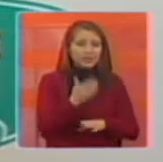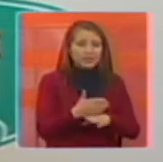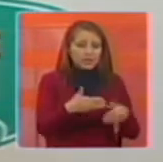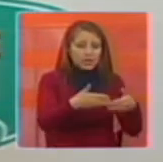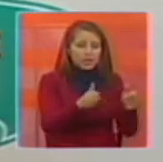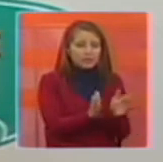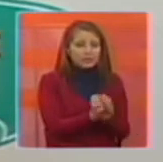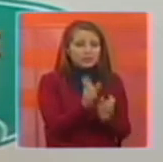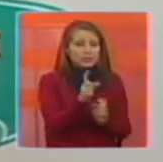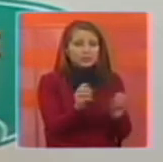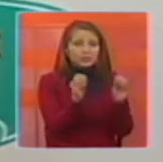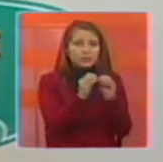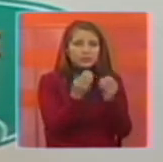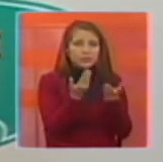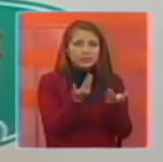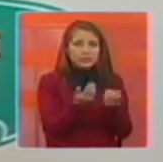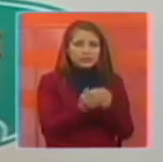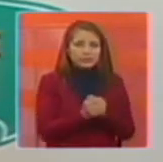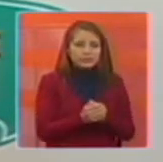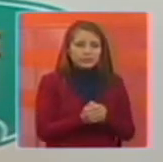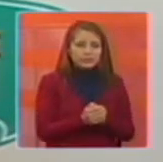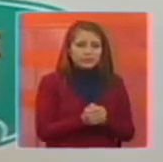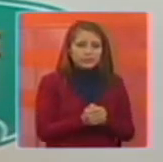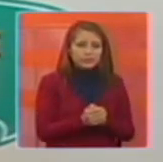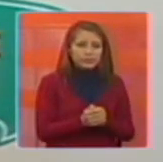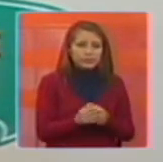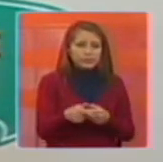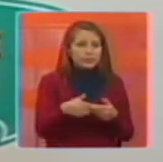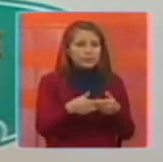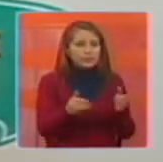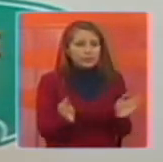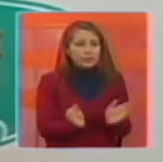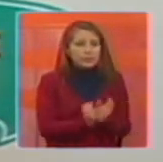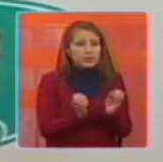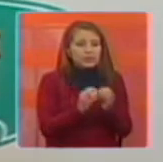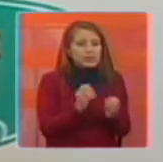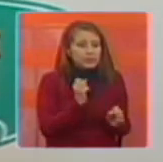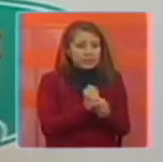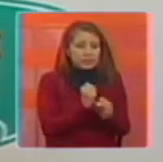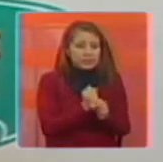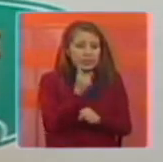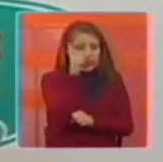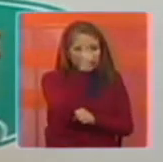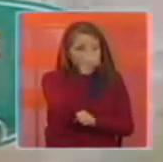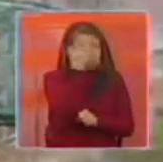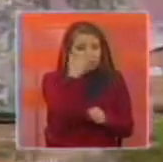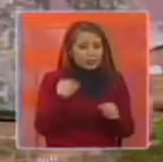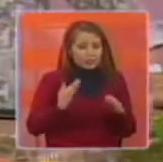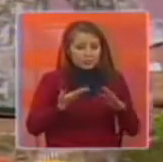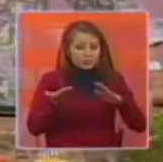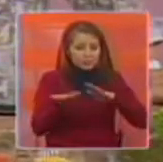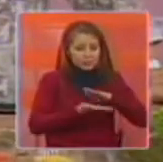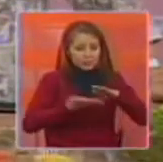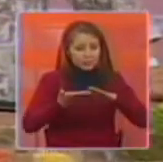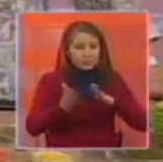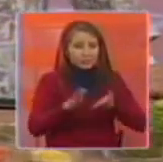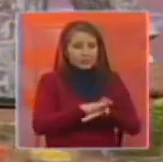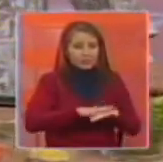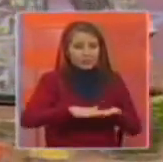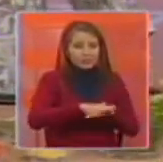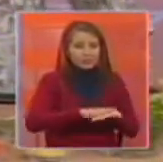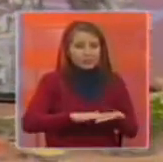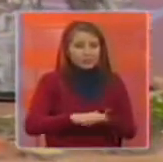una torta que requiere un poquito más... una torta que requiere un poquito más de trabajo porque va rellena, ¿no? Sí. De la crema